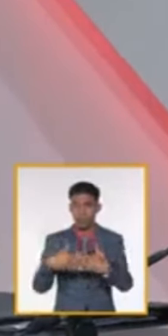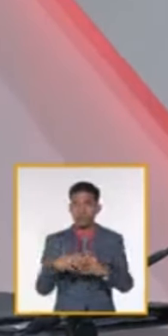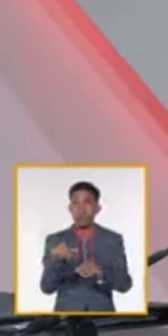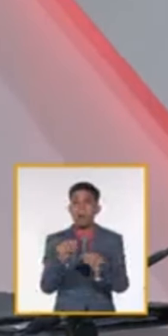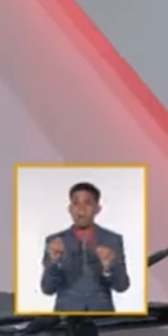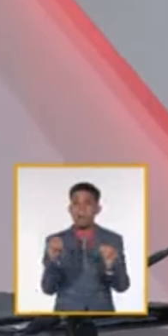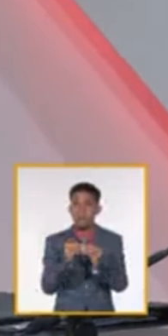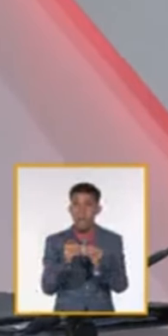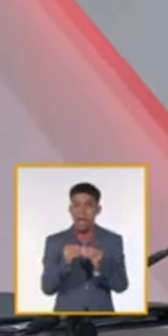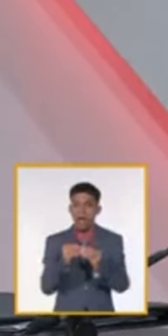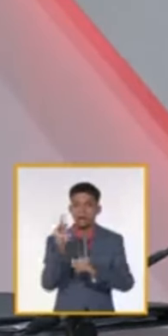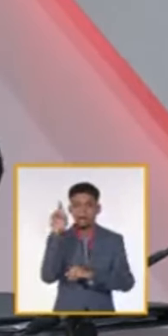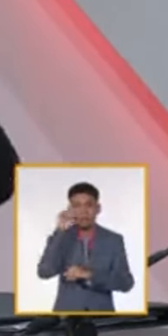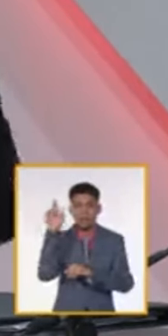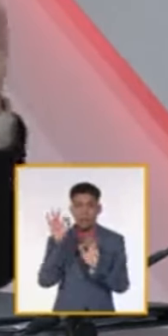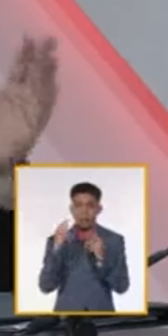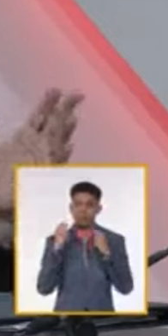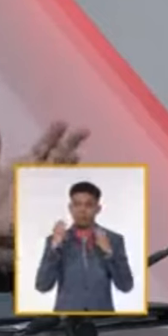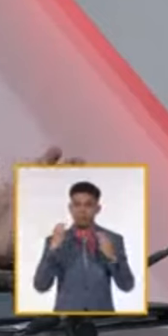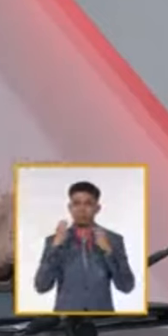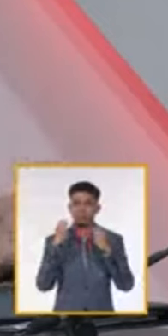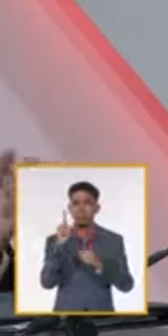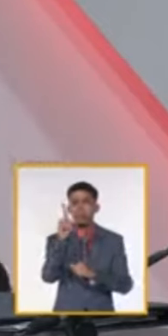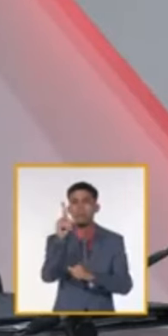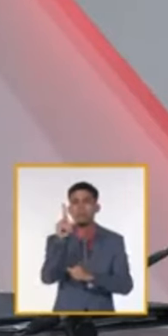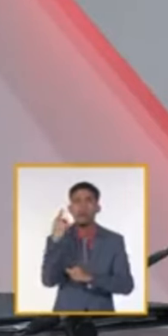con la que había ocurrido en